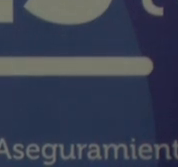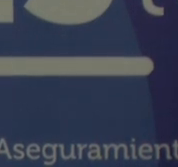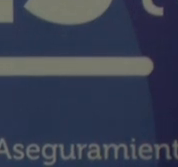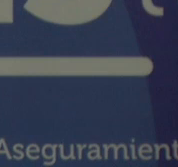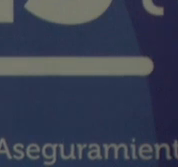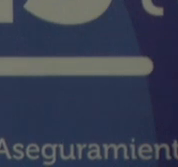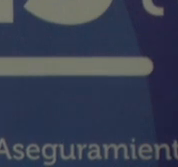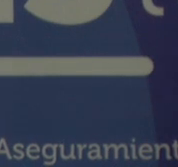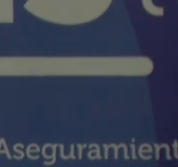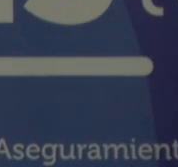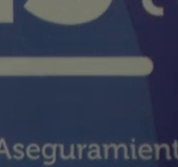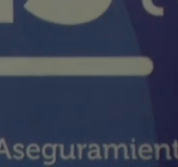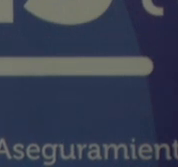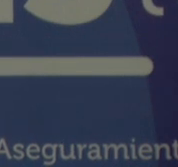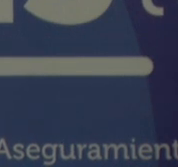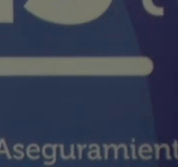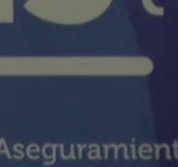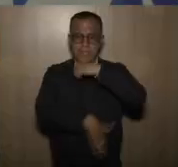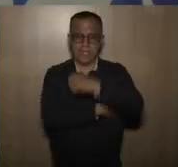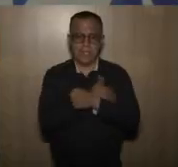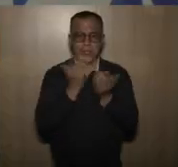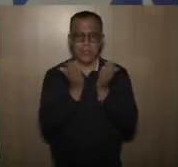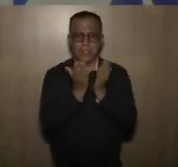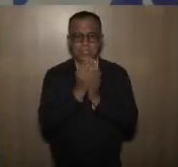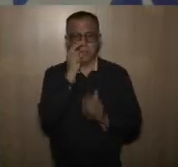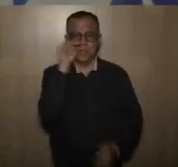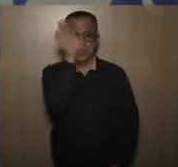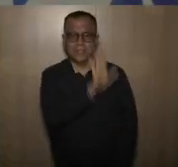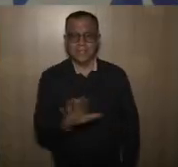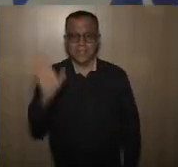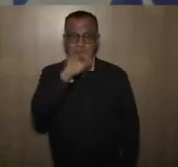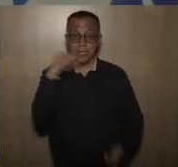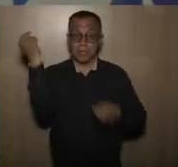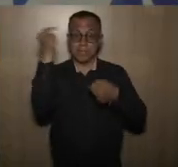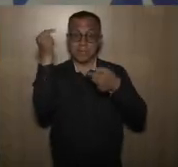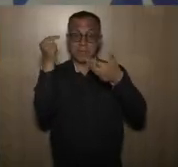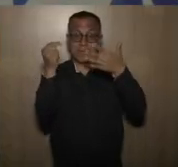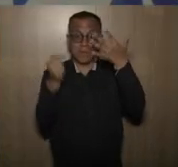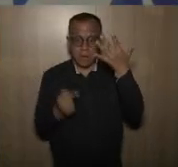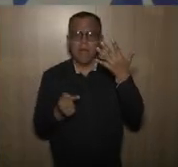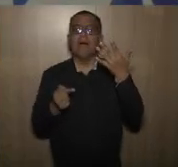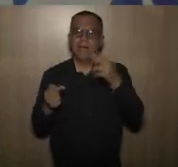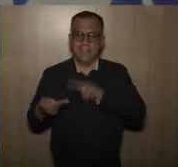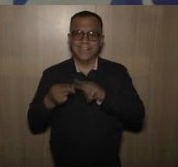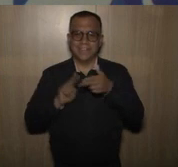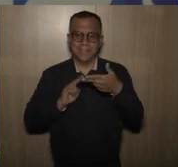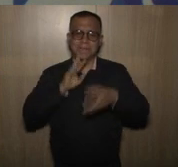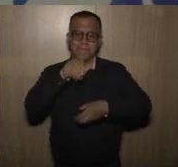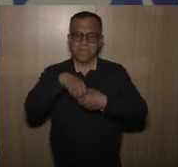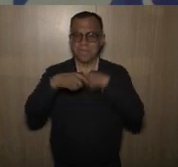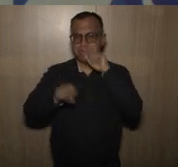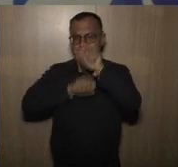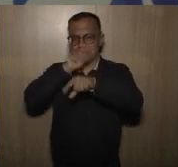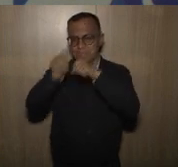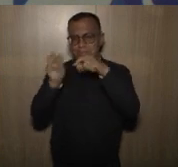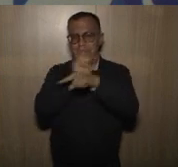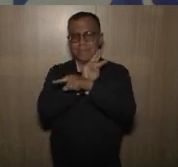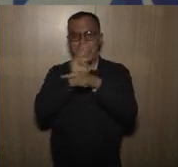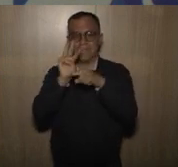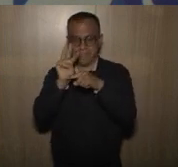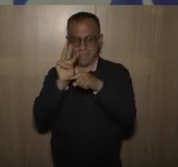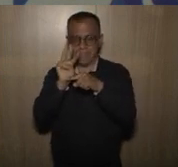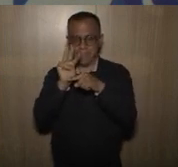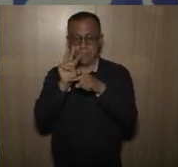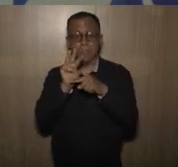el canal de YouTube del Ministerio de Educación Nacional y otros aspectos relacionados los podrán consultar en la página web